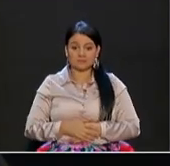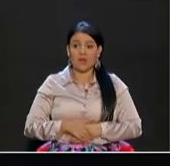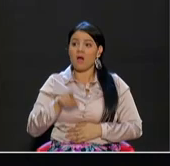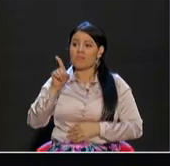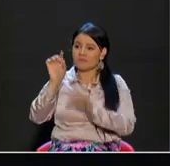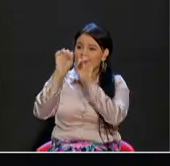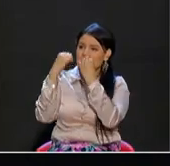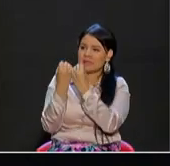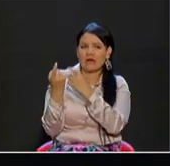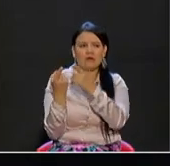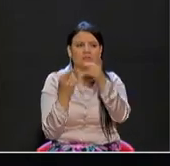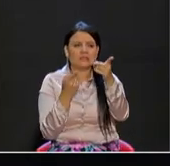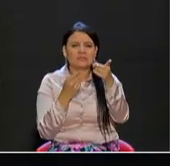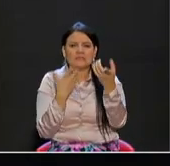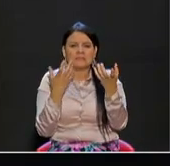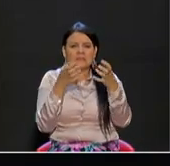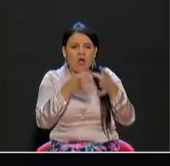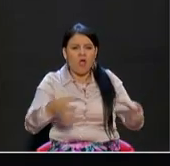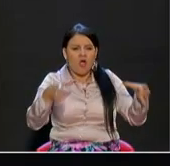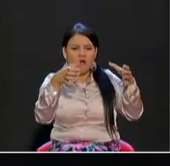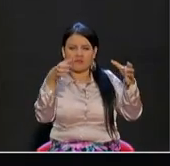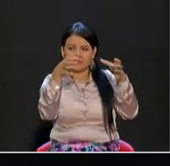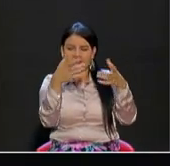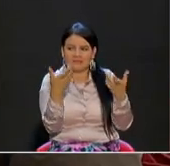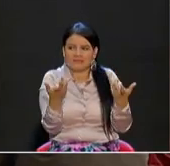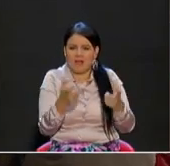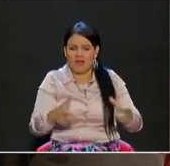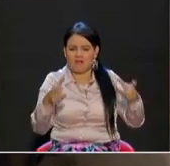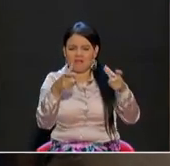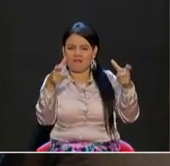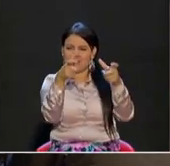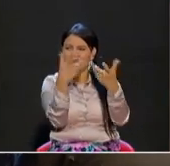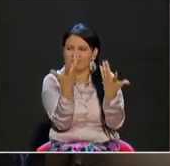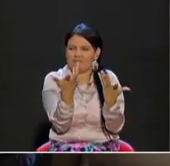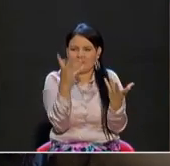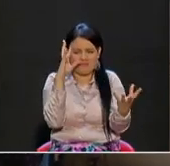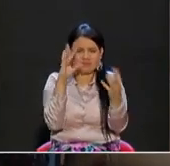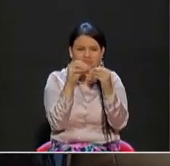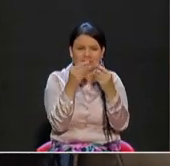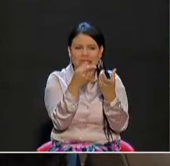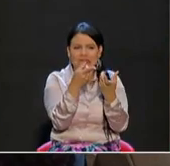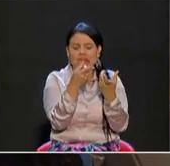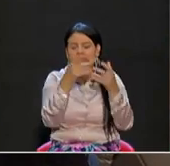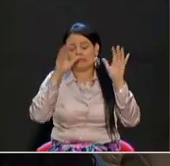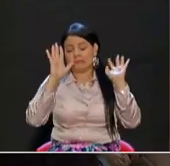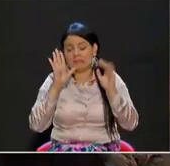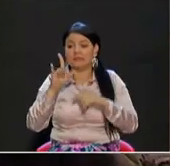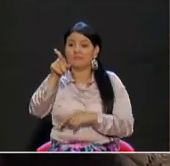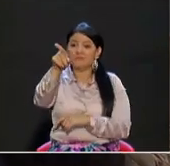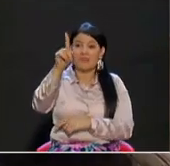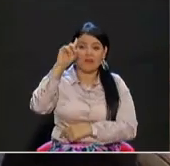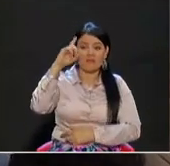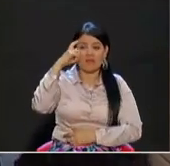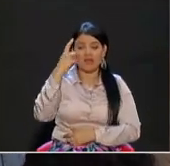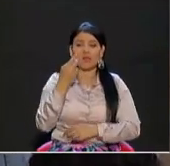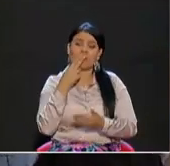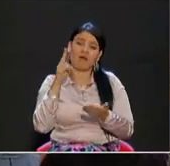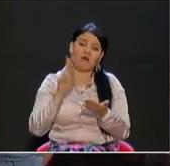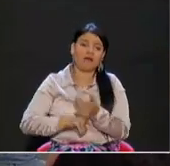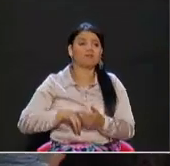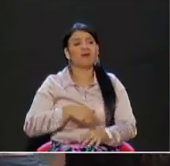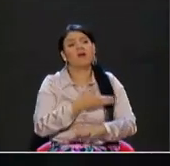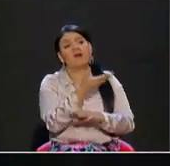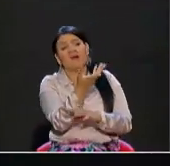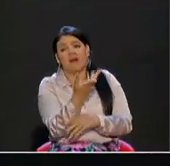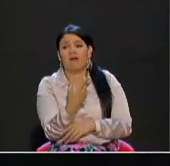acogimiento a la justicia de bandas criminales y remanentes y obviamente un gobernador que en lugar de estar mandando cartas y quejándose está asignando